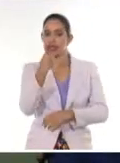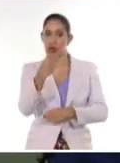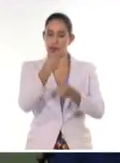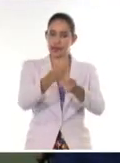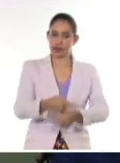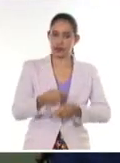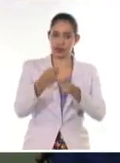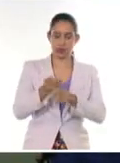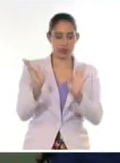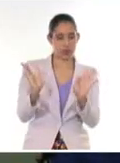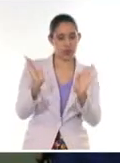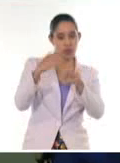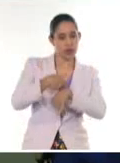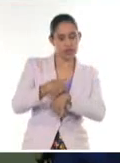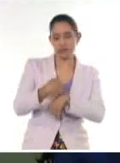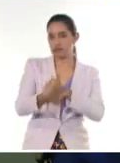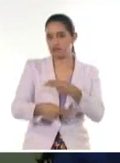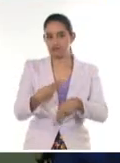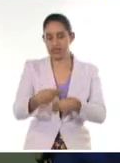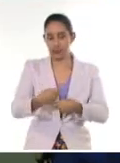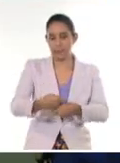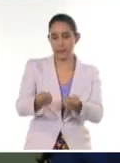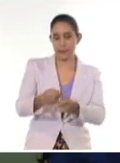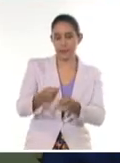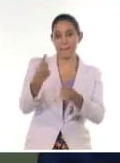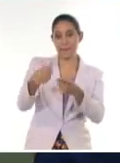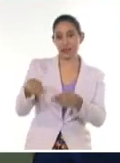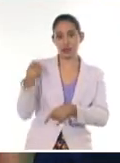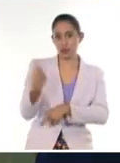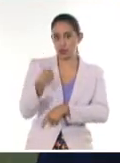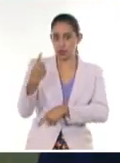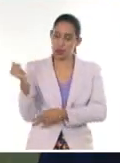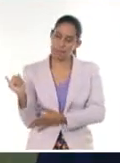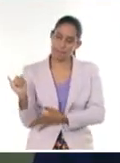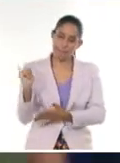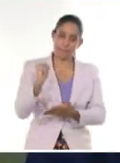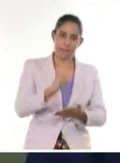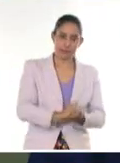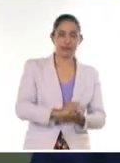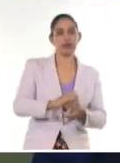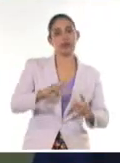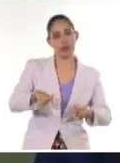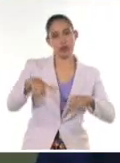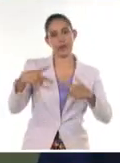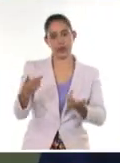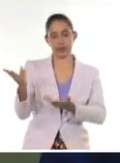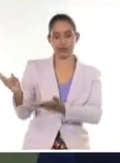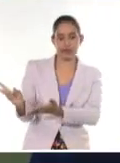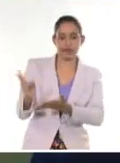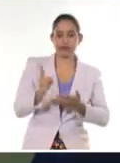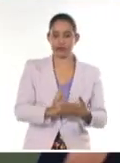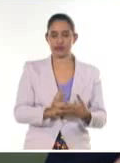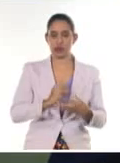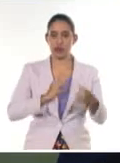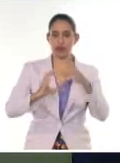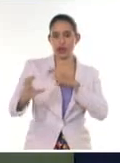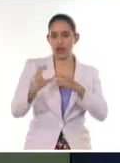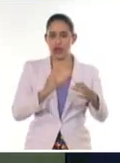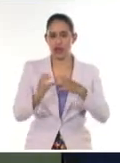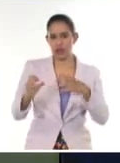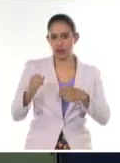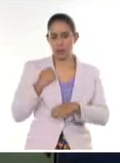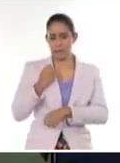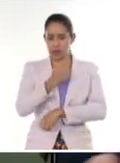realiza operaciones comerciales, pero regresaremos y nos comunicaremos con el sector privado, que es quien realiza